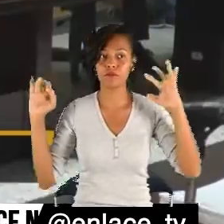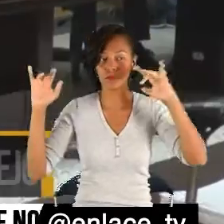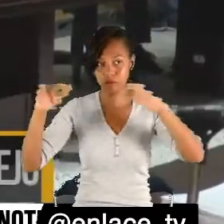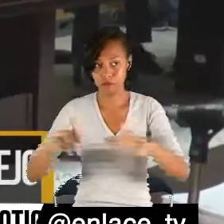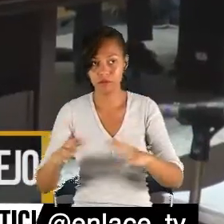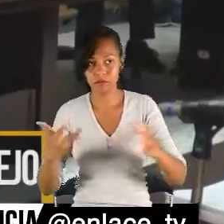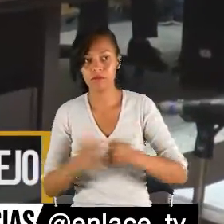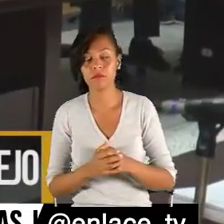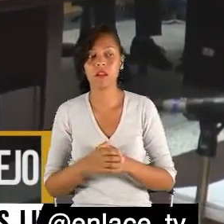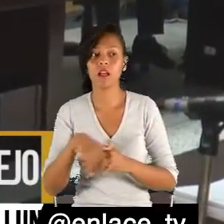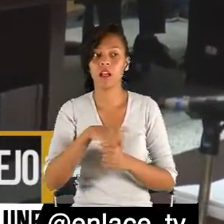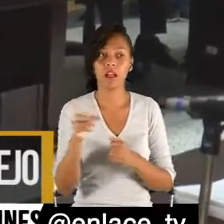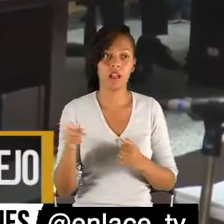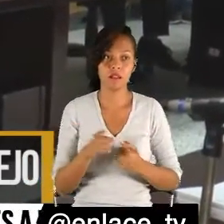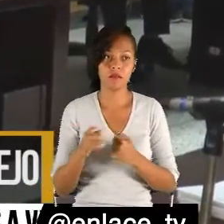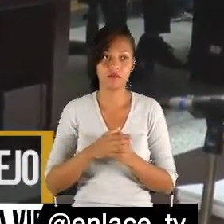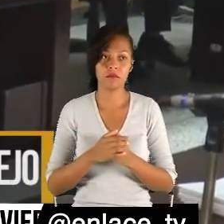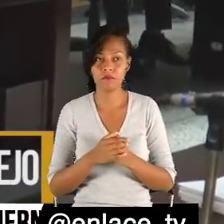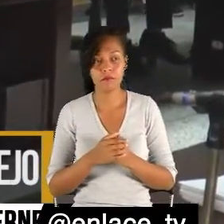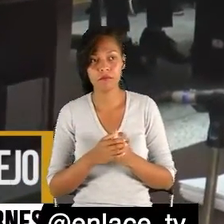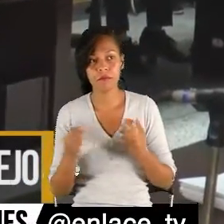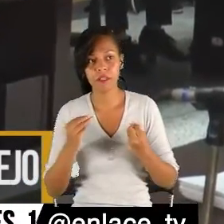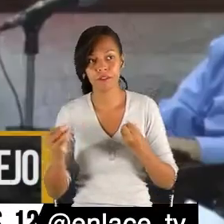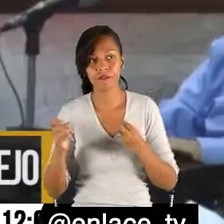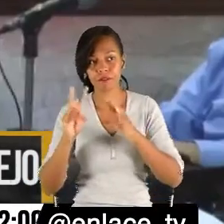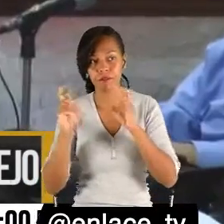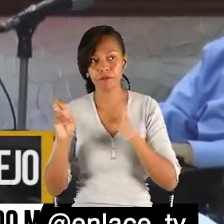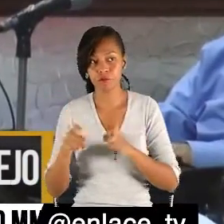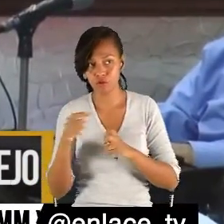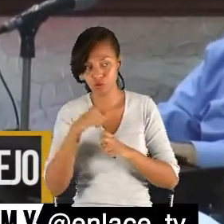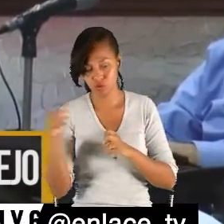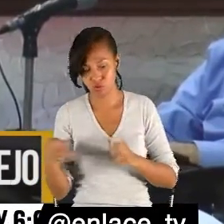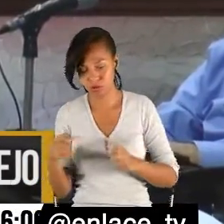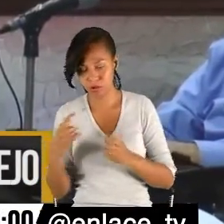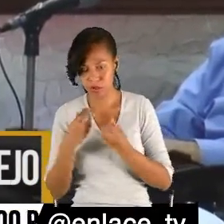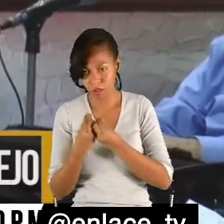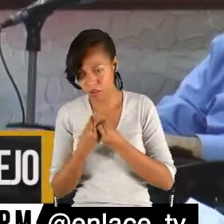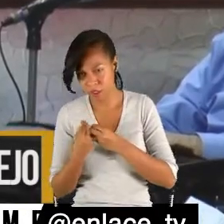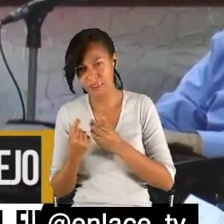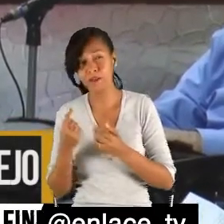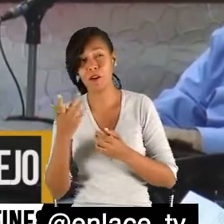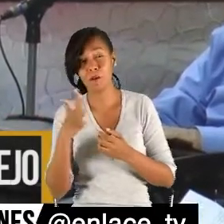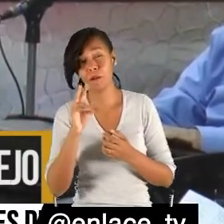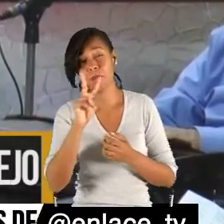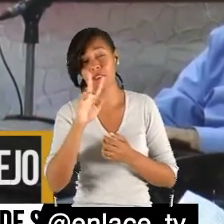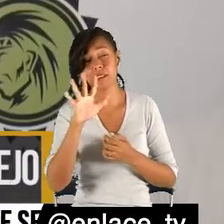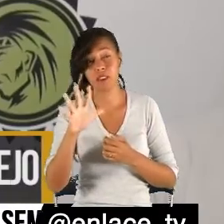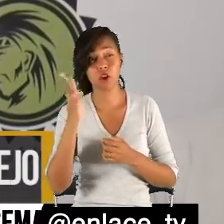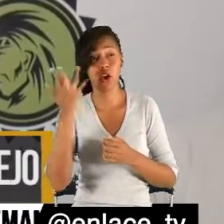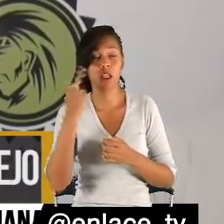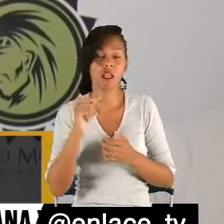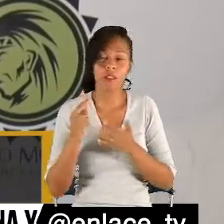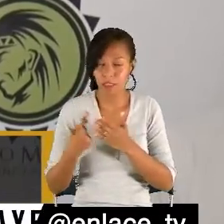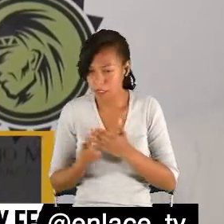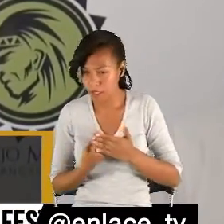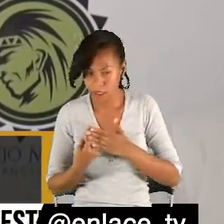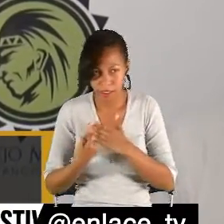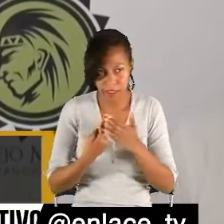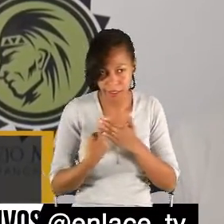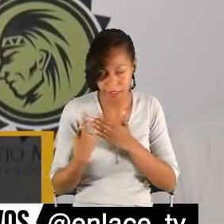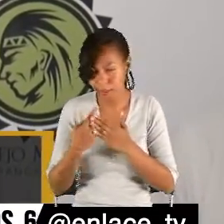corporación en pleno se hizo presente para analizar temas de interés debatidos durante 25 días en el recinto pues un balance muy positivo